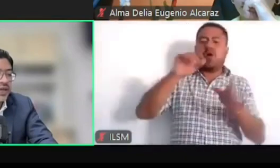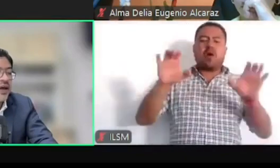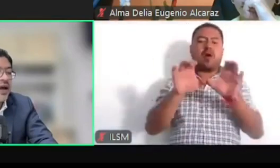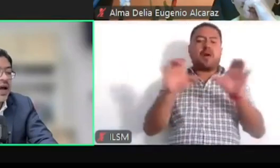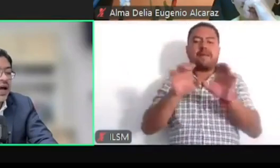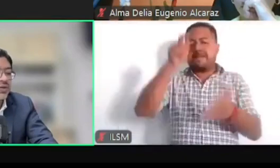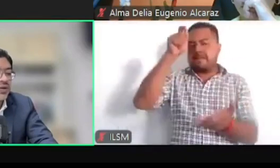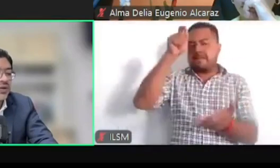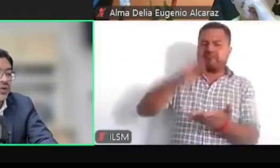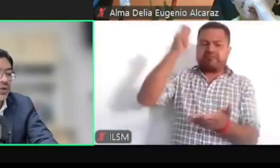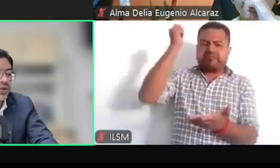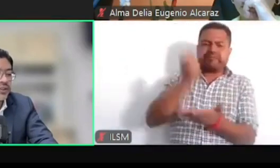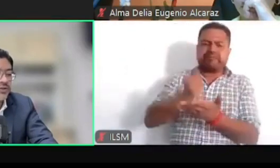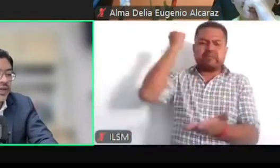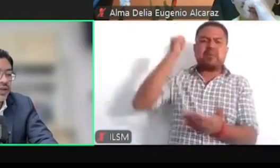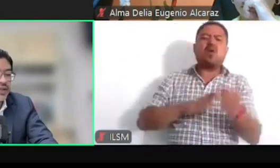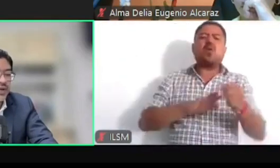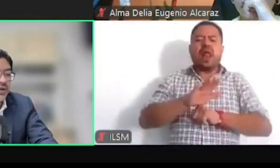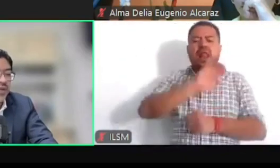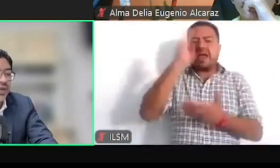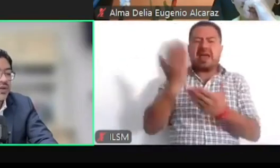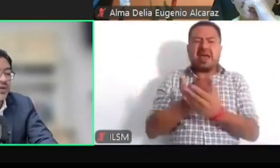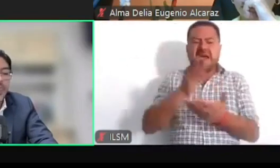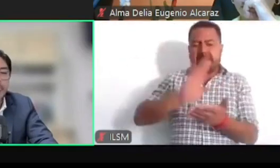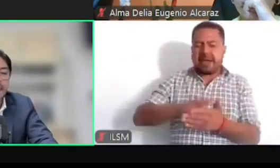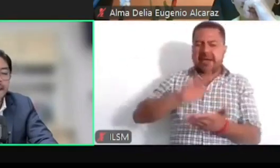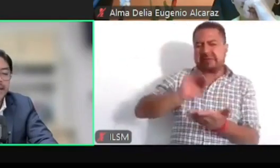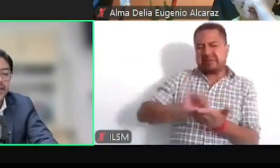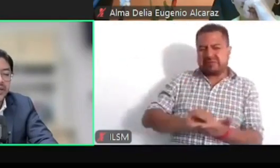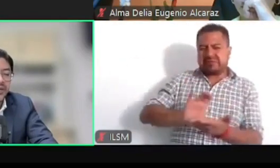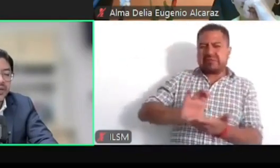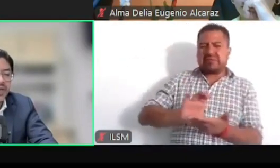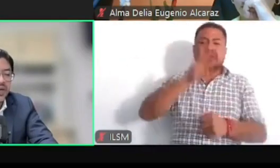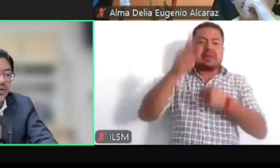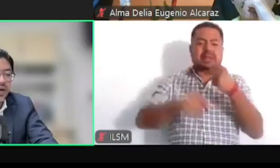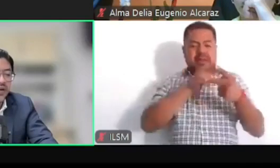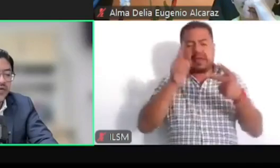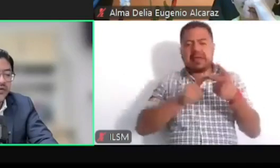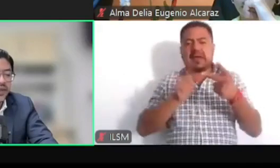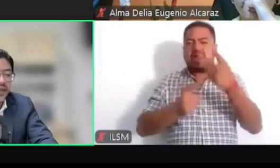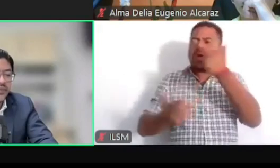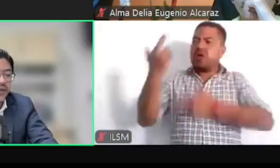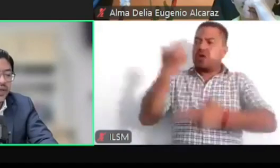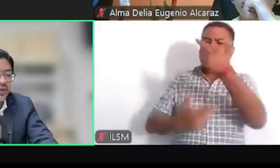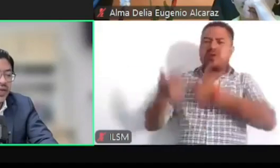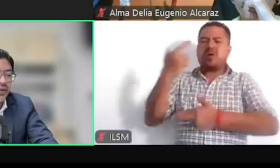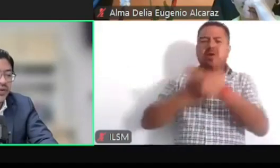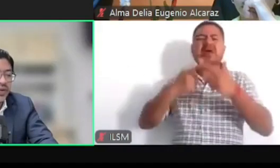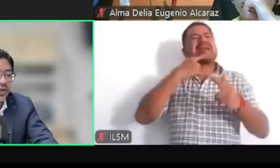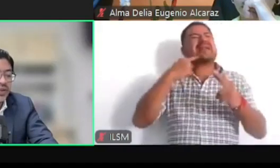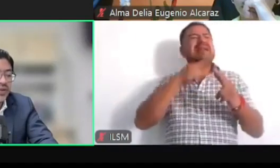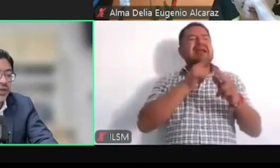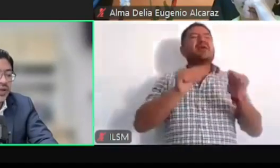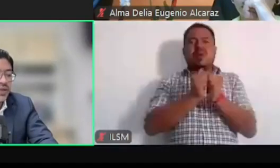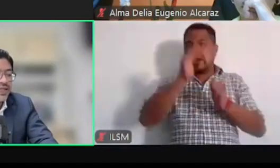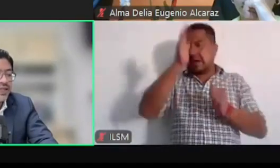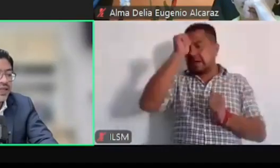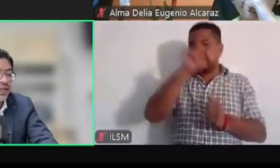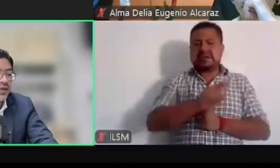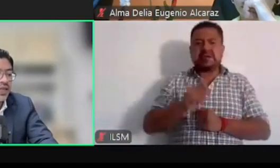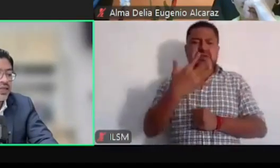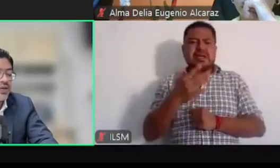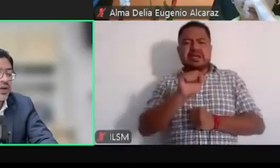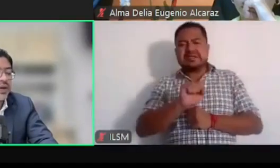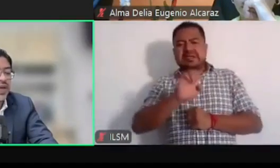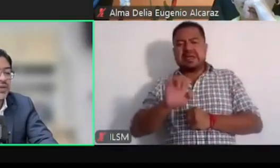sentencia a los autos de los expedientes acumulados segundo se revoca en lo que fue materia de impugnación El acuerdo 105 dial